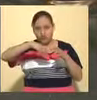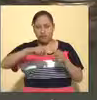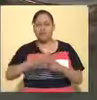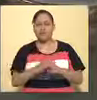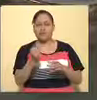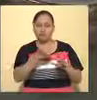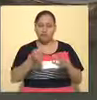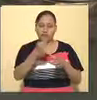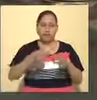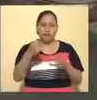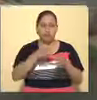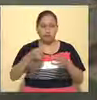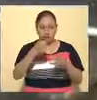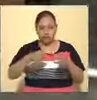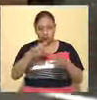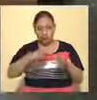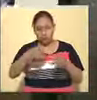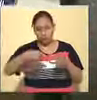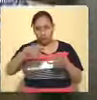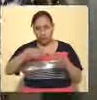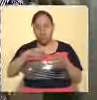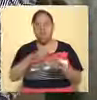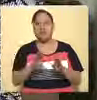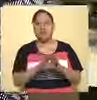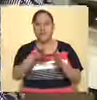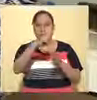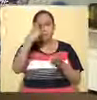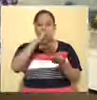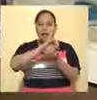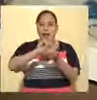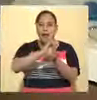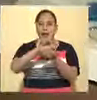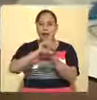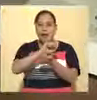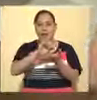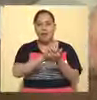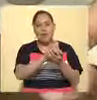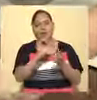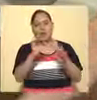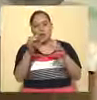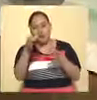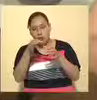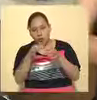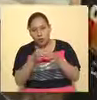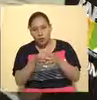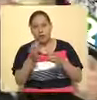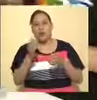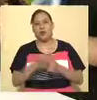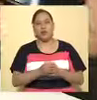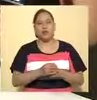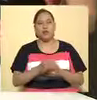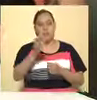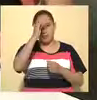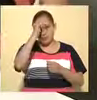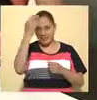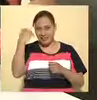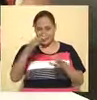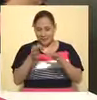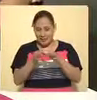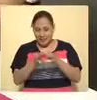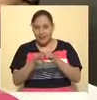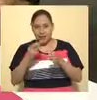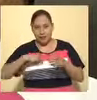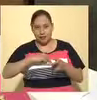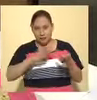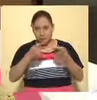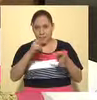Esta misma mezcla la podemos incluso para hacer albóndigas. Para hacer albóndigas, croquetas. ¿Se acuerdan de todas las croquetas que preparamos? Sí, las